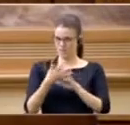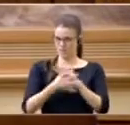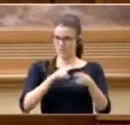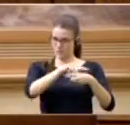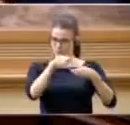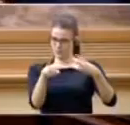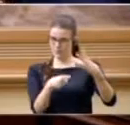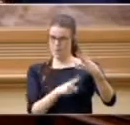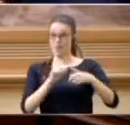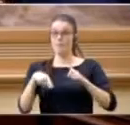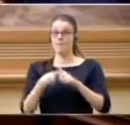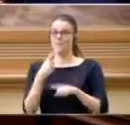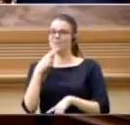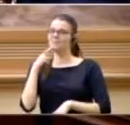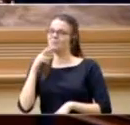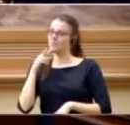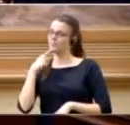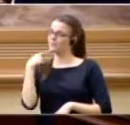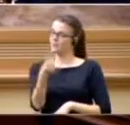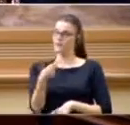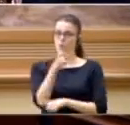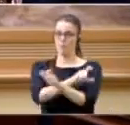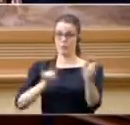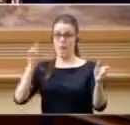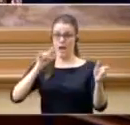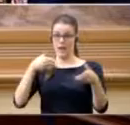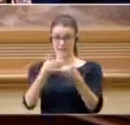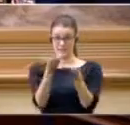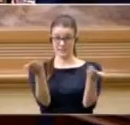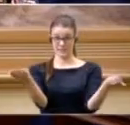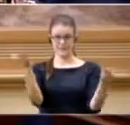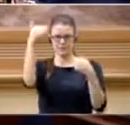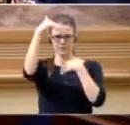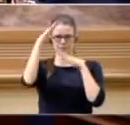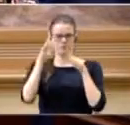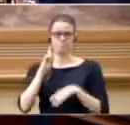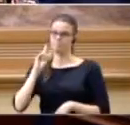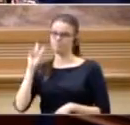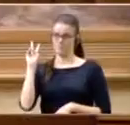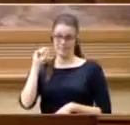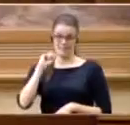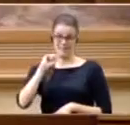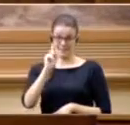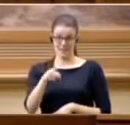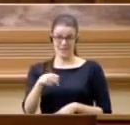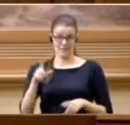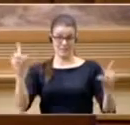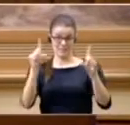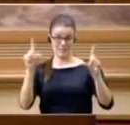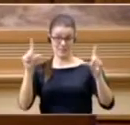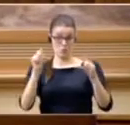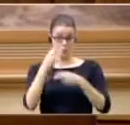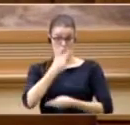diga, mirándole a los ojos a los canarios que nos están siguiendo por la televisión pública canaria, la